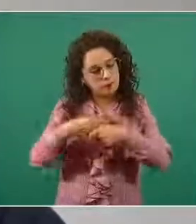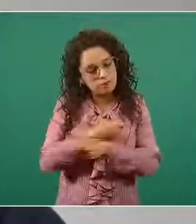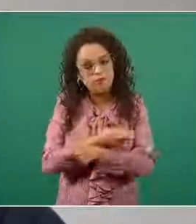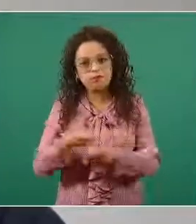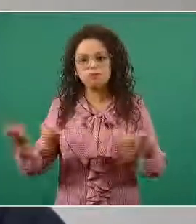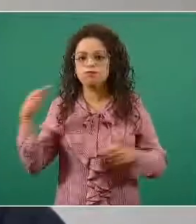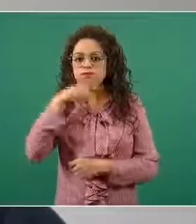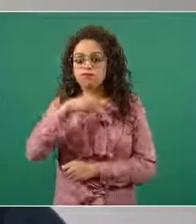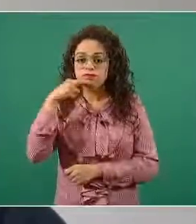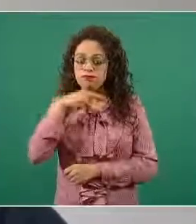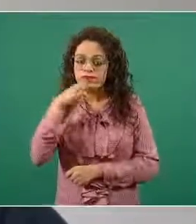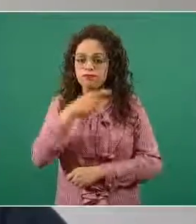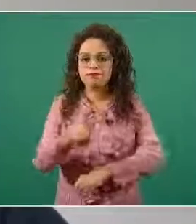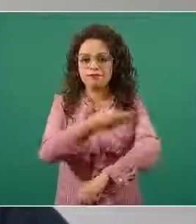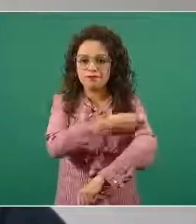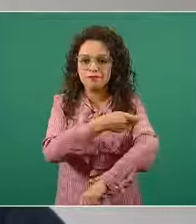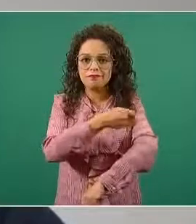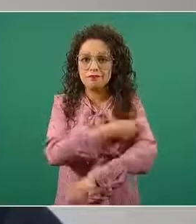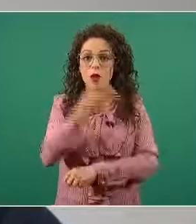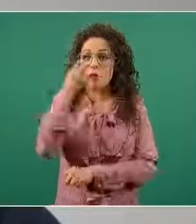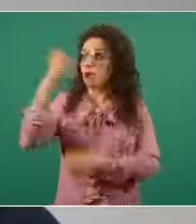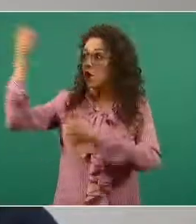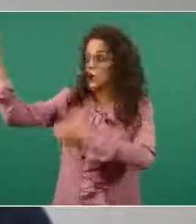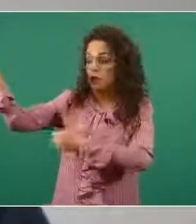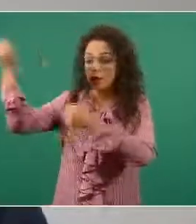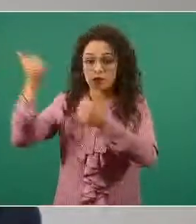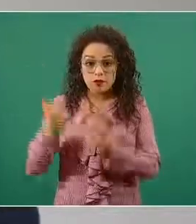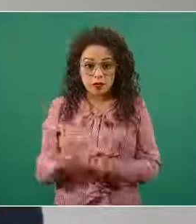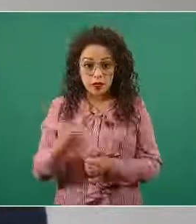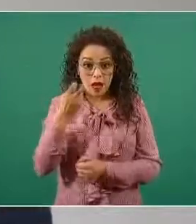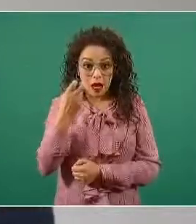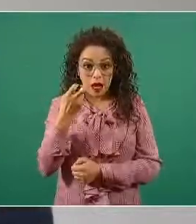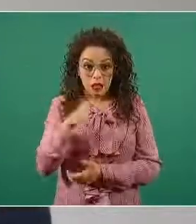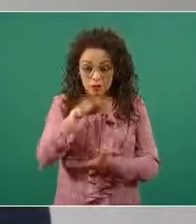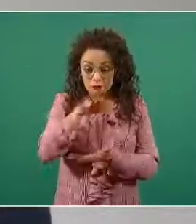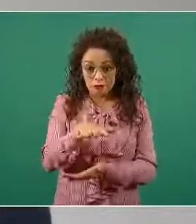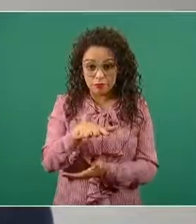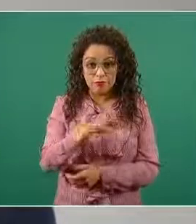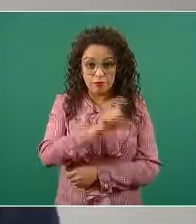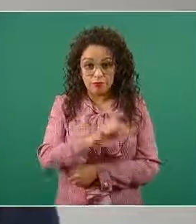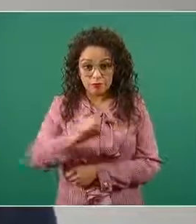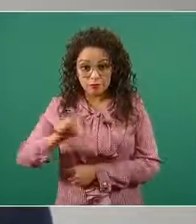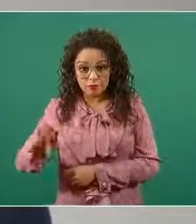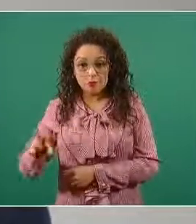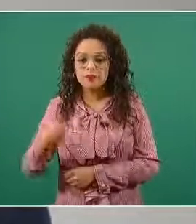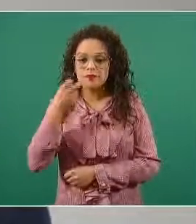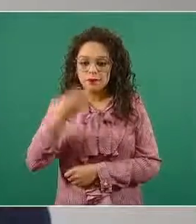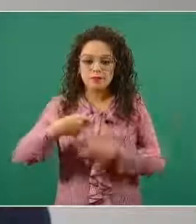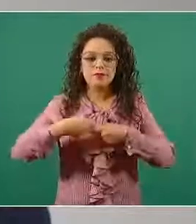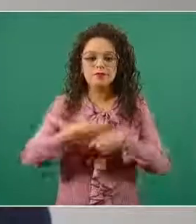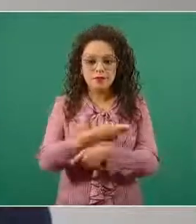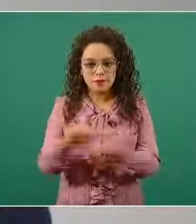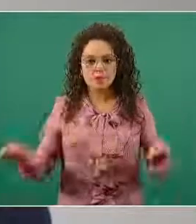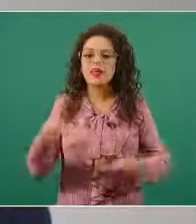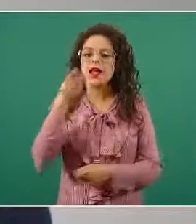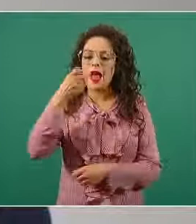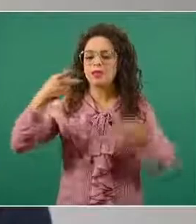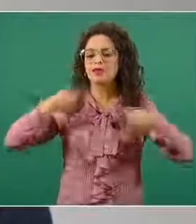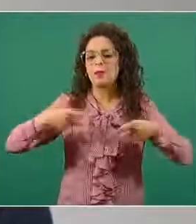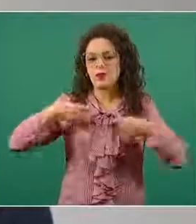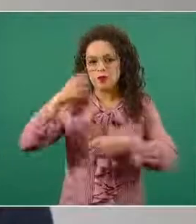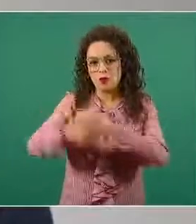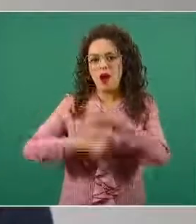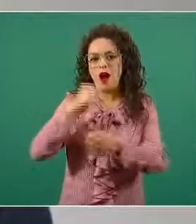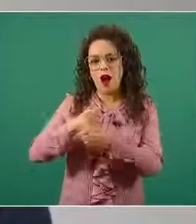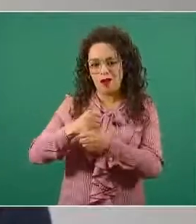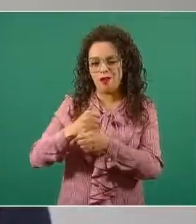mismo estas vacunas que llegaron se enfocan y apuntan también a incrementar la cobertura en este grupo de edad, y así se